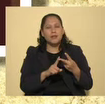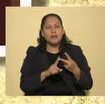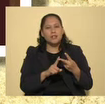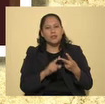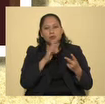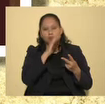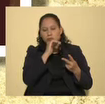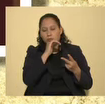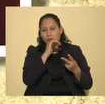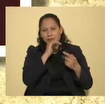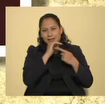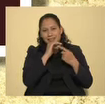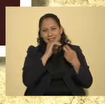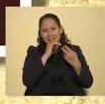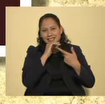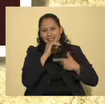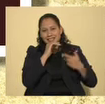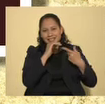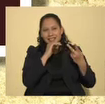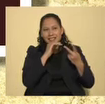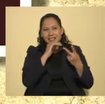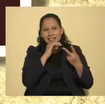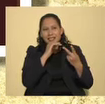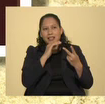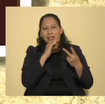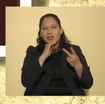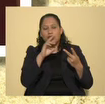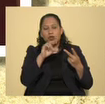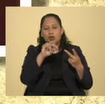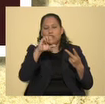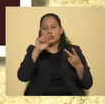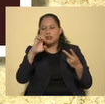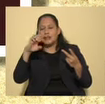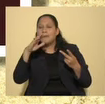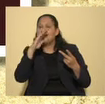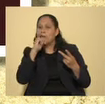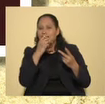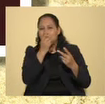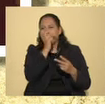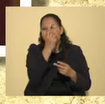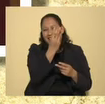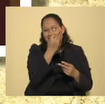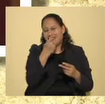No se puede. Son tres, pero las odio. No.